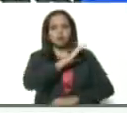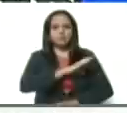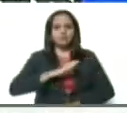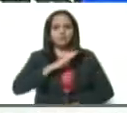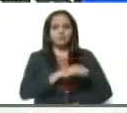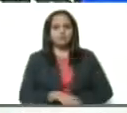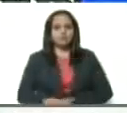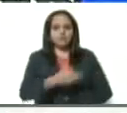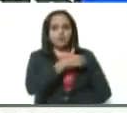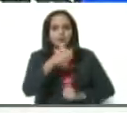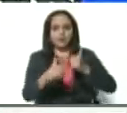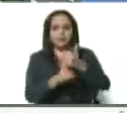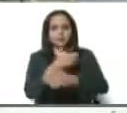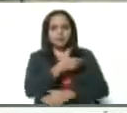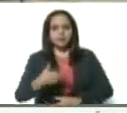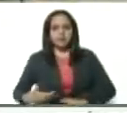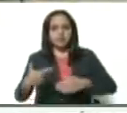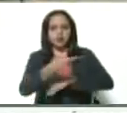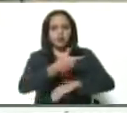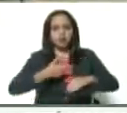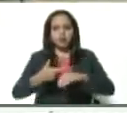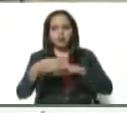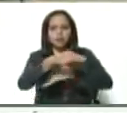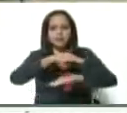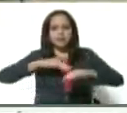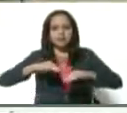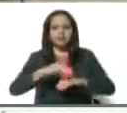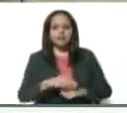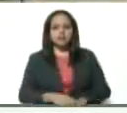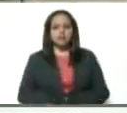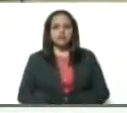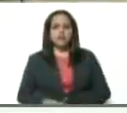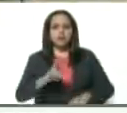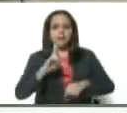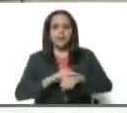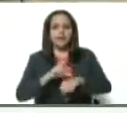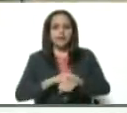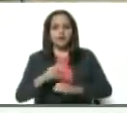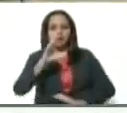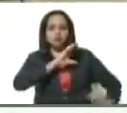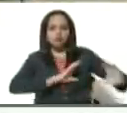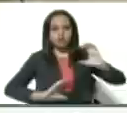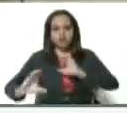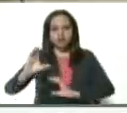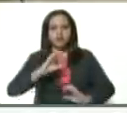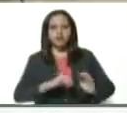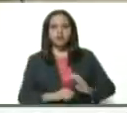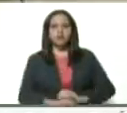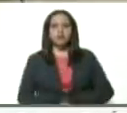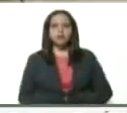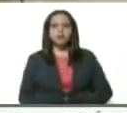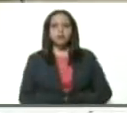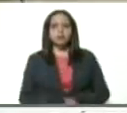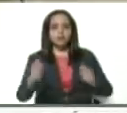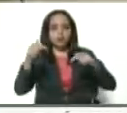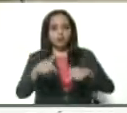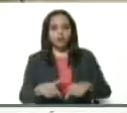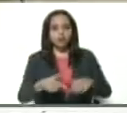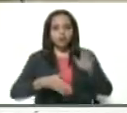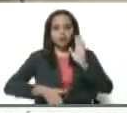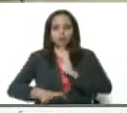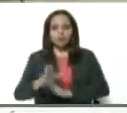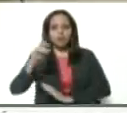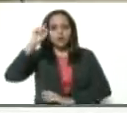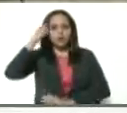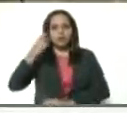de gobierno, ministros, ministras, médicos, científicos. Y hoy vamos a